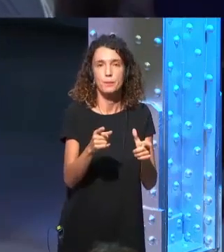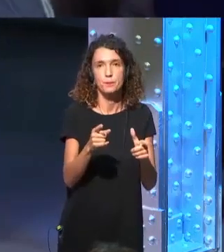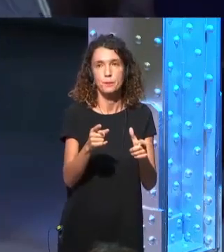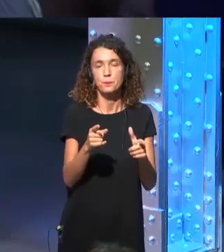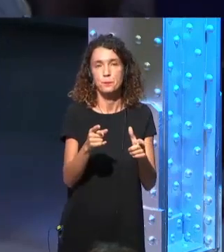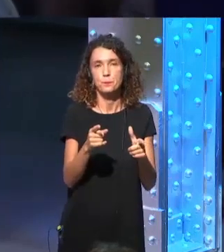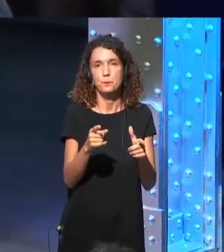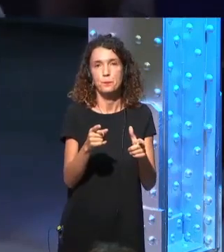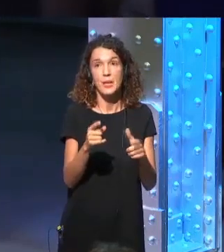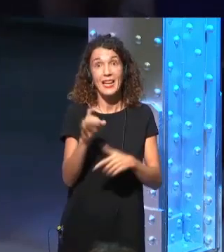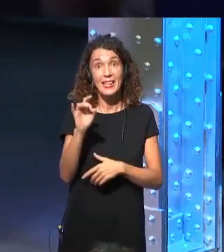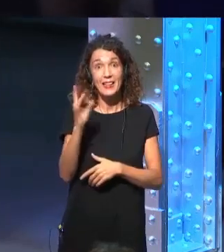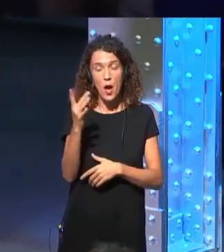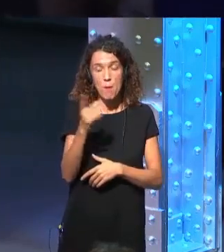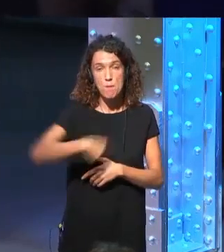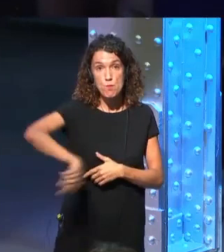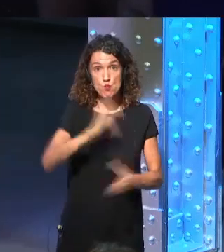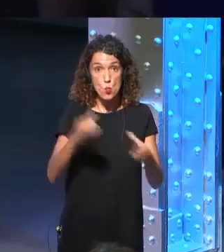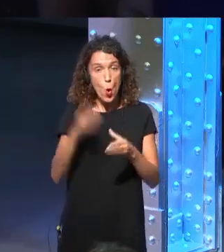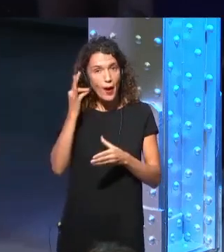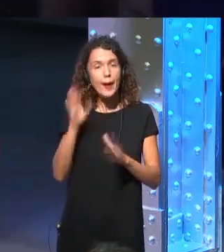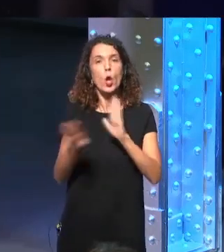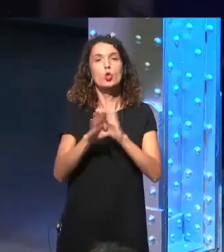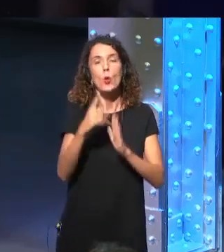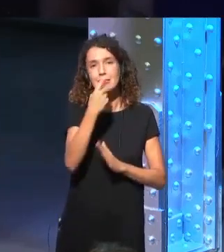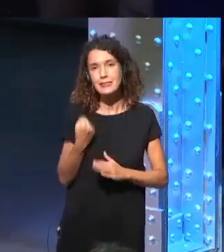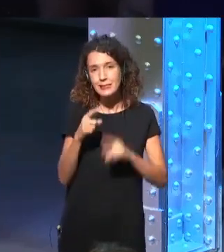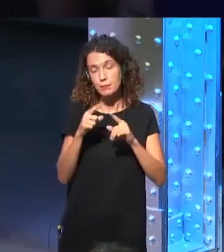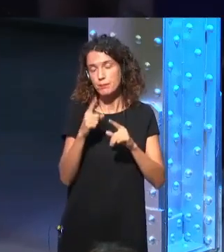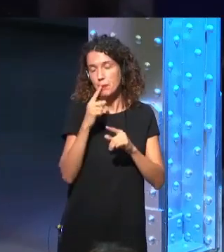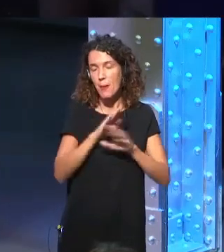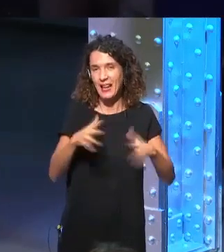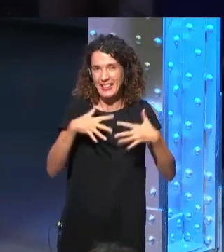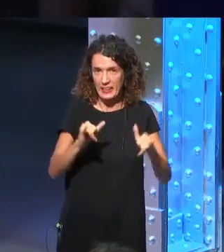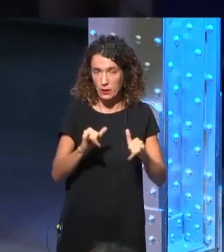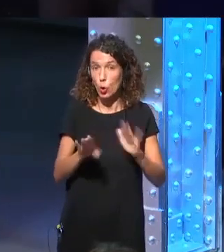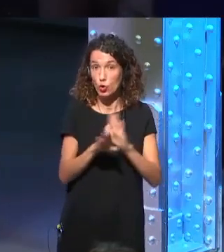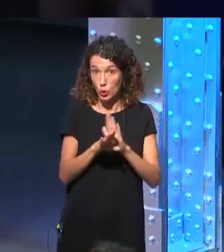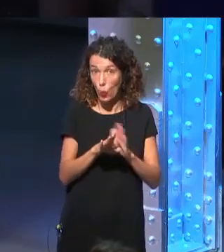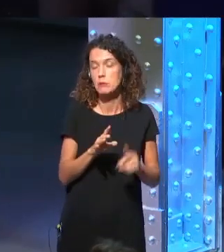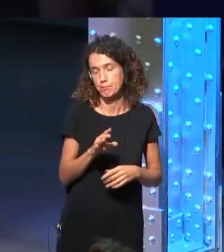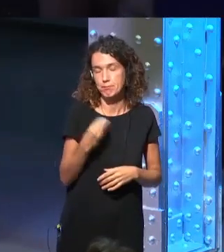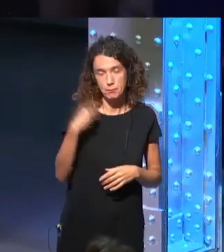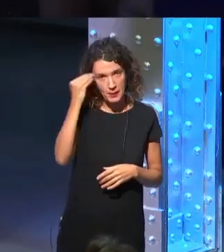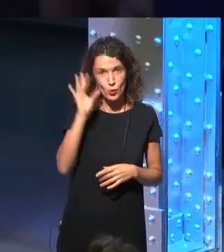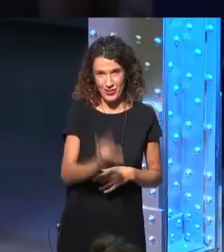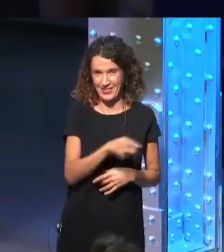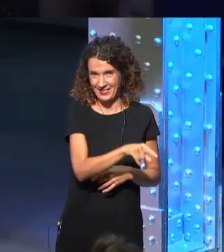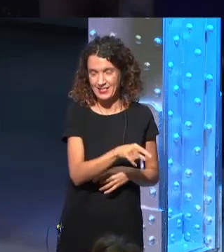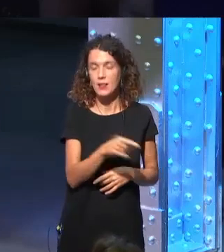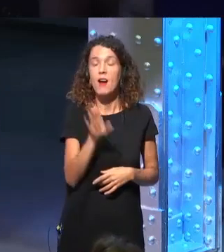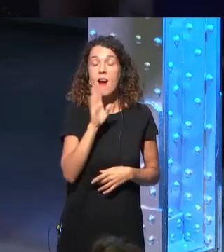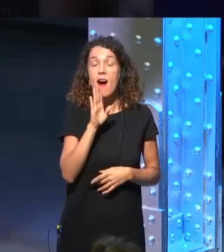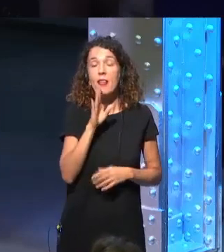que las mujeres tendrían que mantenerse en silencio? Yo creo que en cierto modo lo es. En mi experiencia, lo que tú